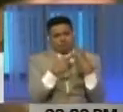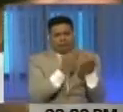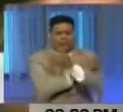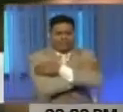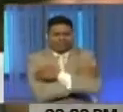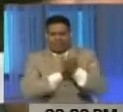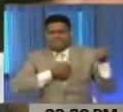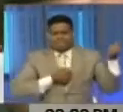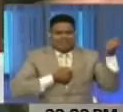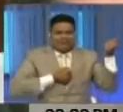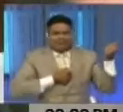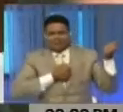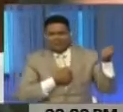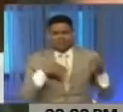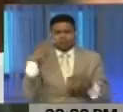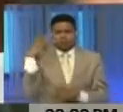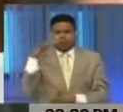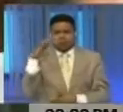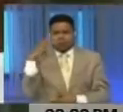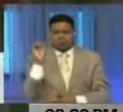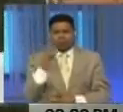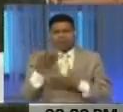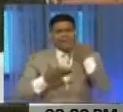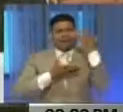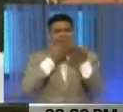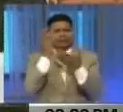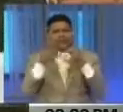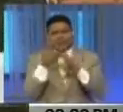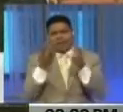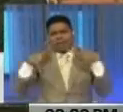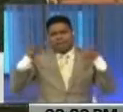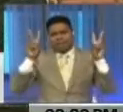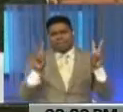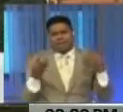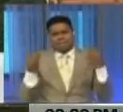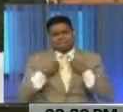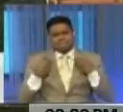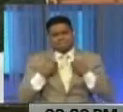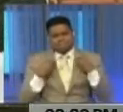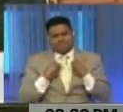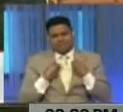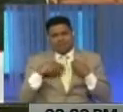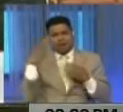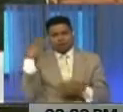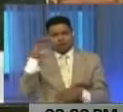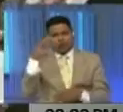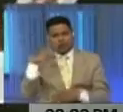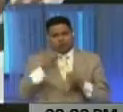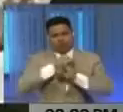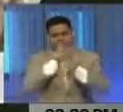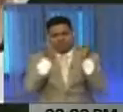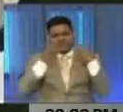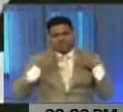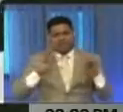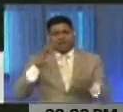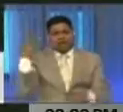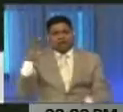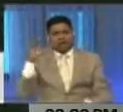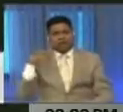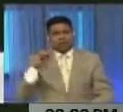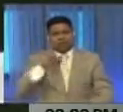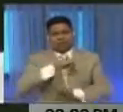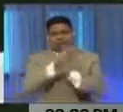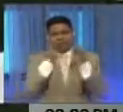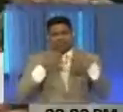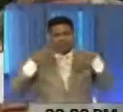bailando música colombiana y cantándole a la paz. ¡Que viva la paz de Colombia! ¡Que viva Colombia! ¡Felicidades, Colombia! ¡Felicidades,